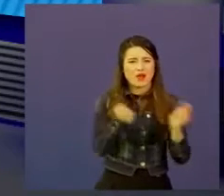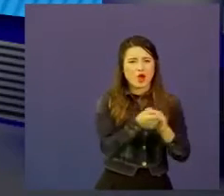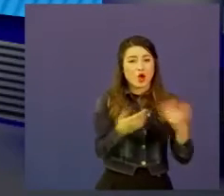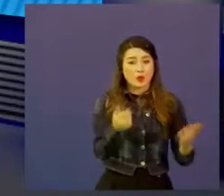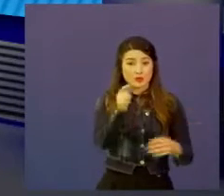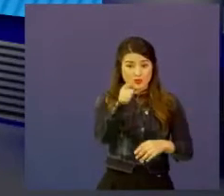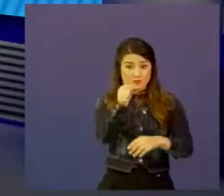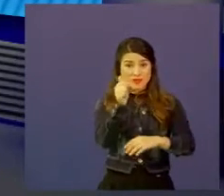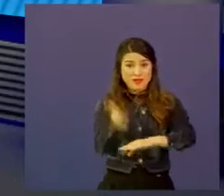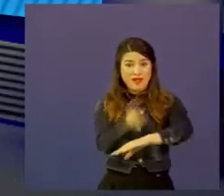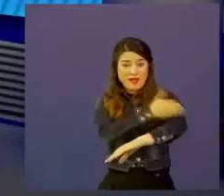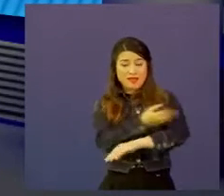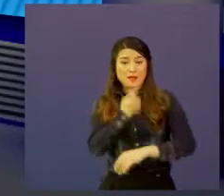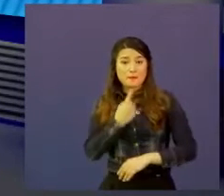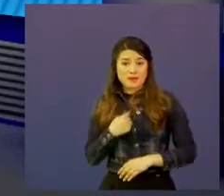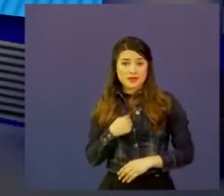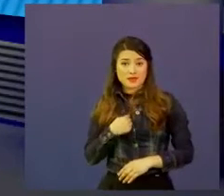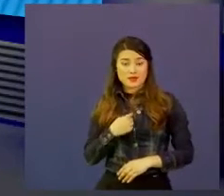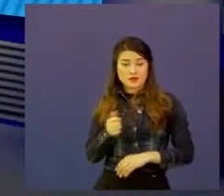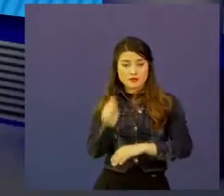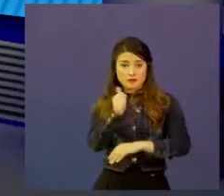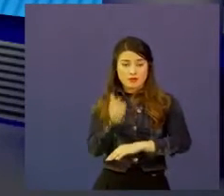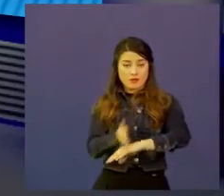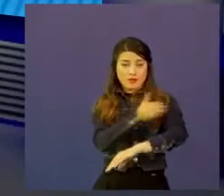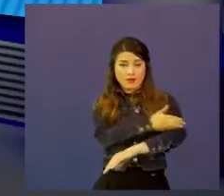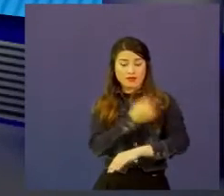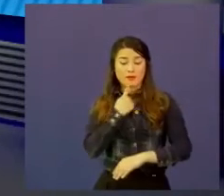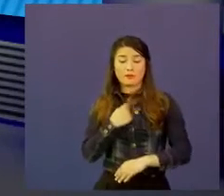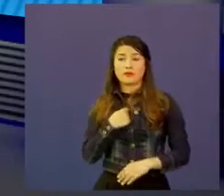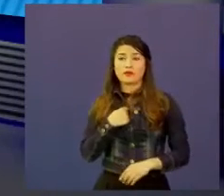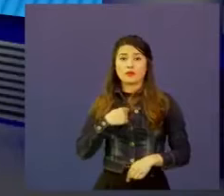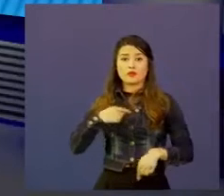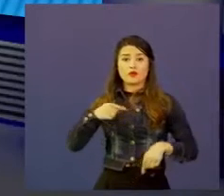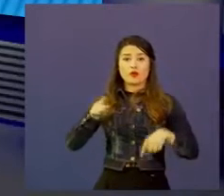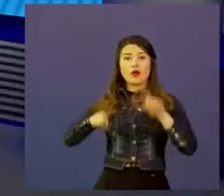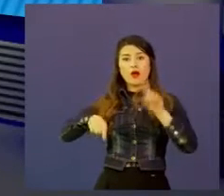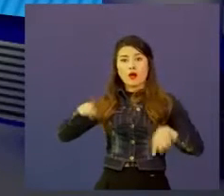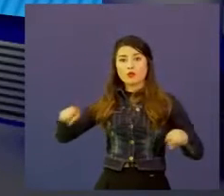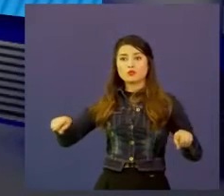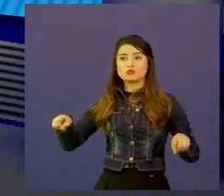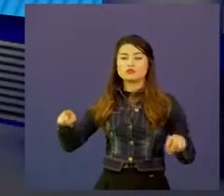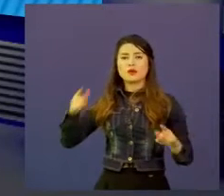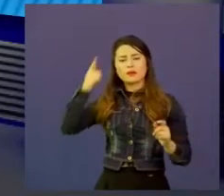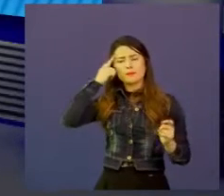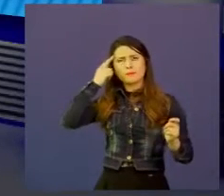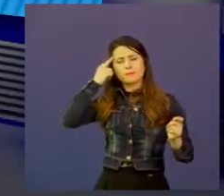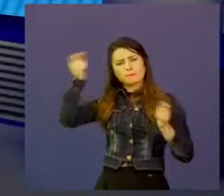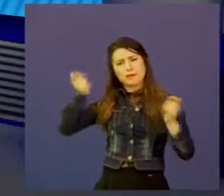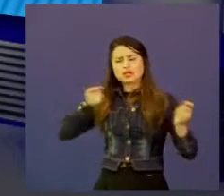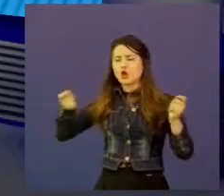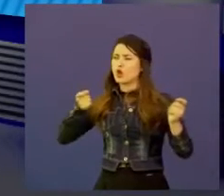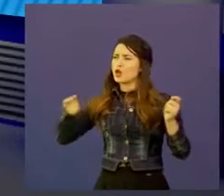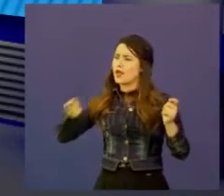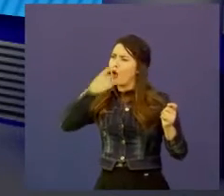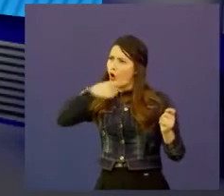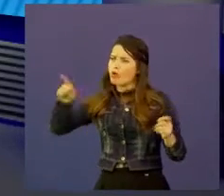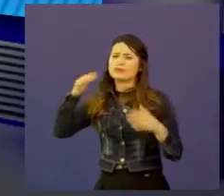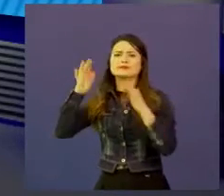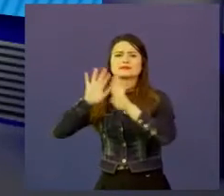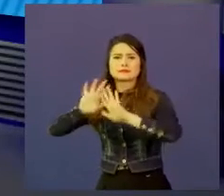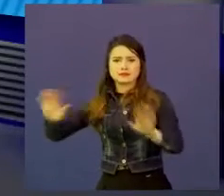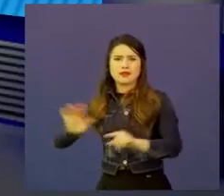están inmersos en este tipo de metodologías diferenciales y que están esperando